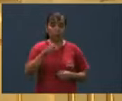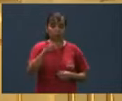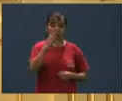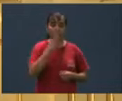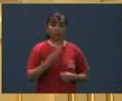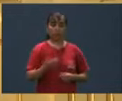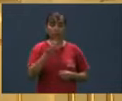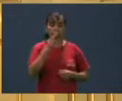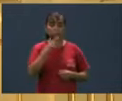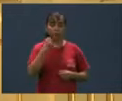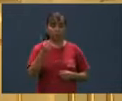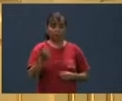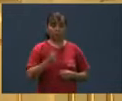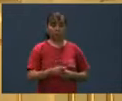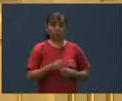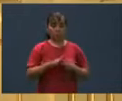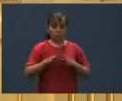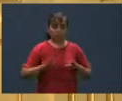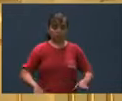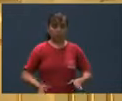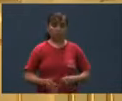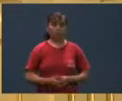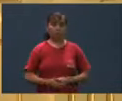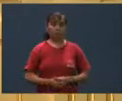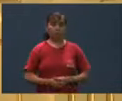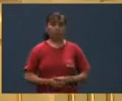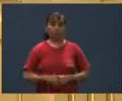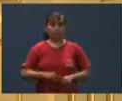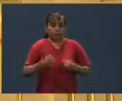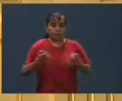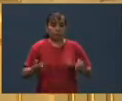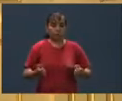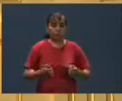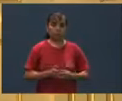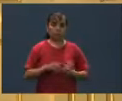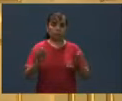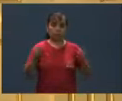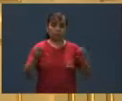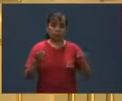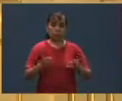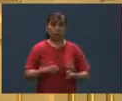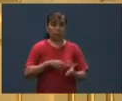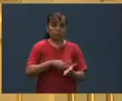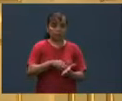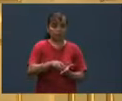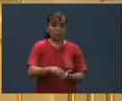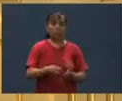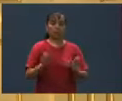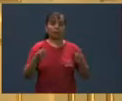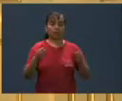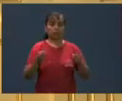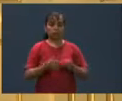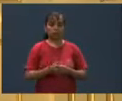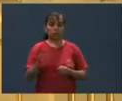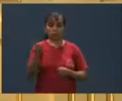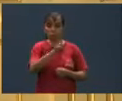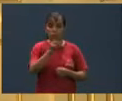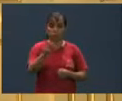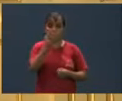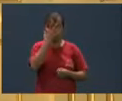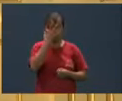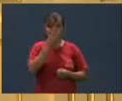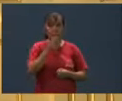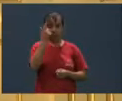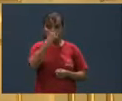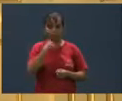hijos e hijas morirán a espada. Entonces harán lo que Ezequiel ha hecho. No se cubrirán la